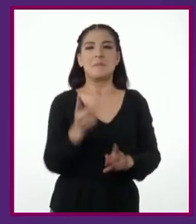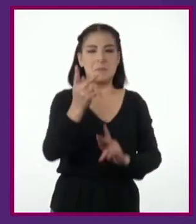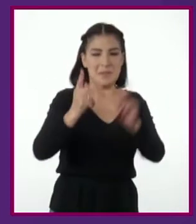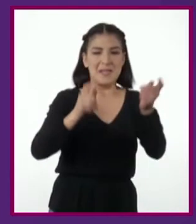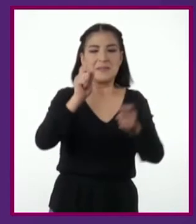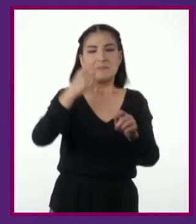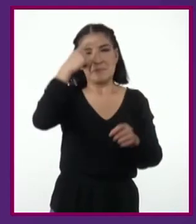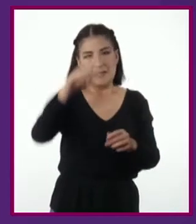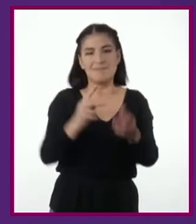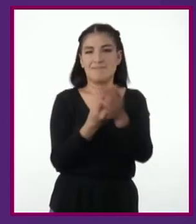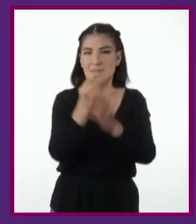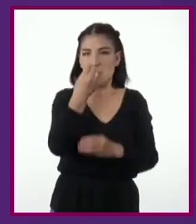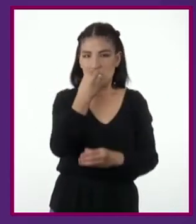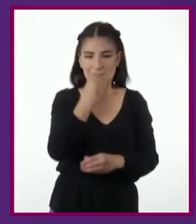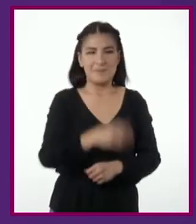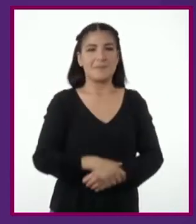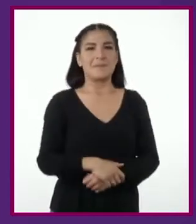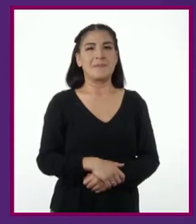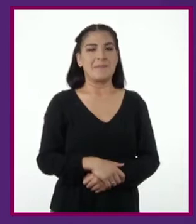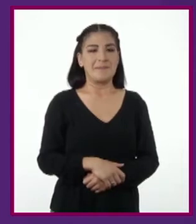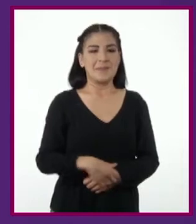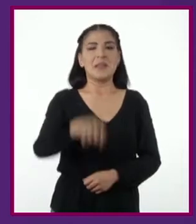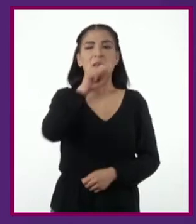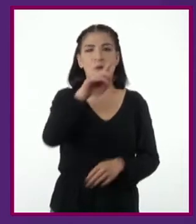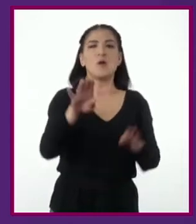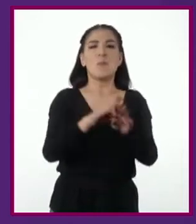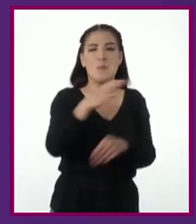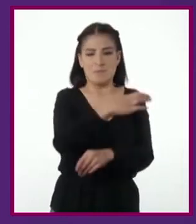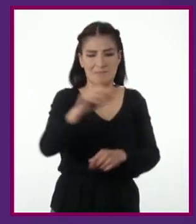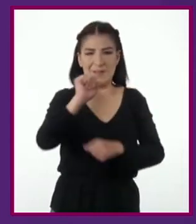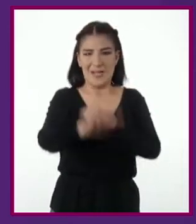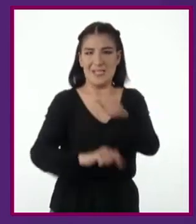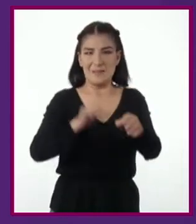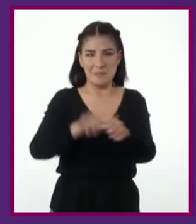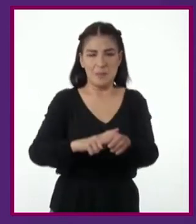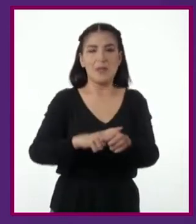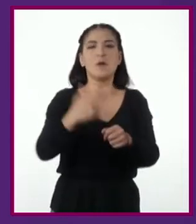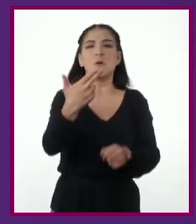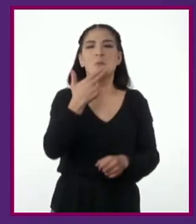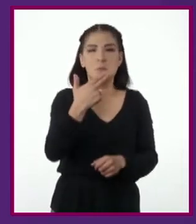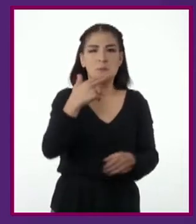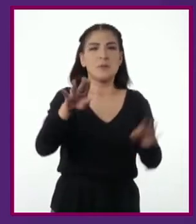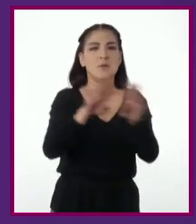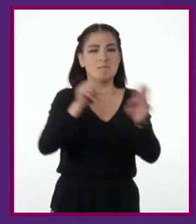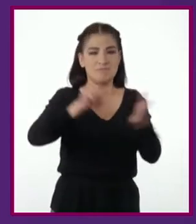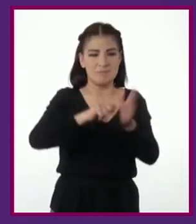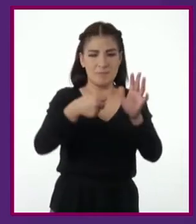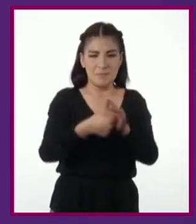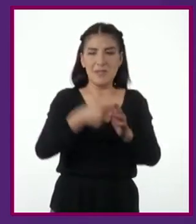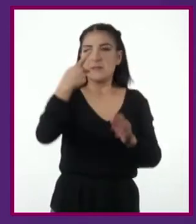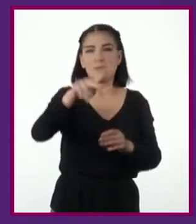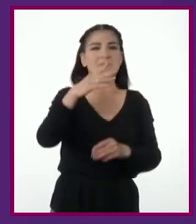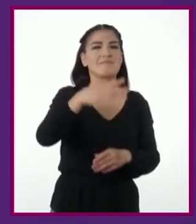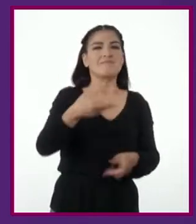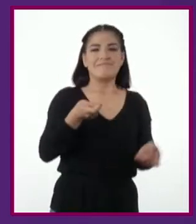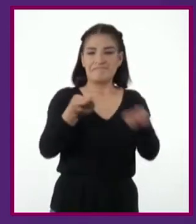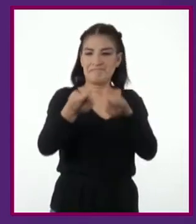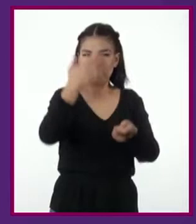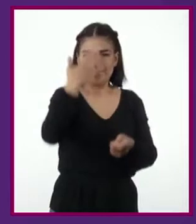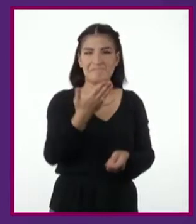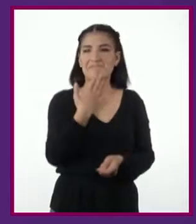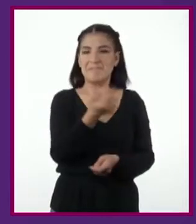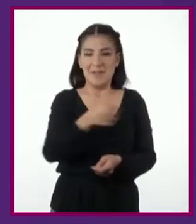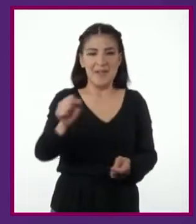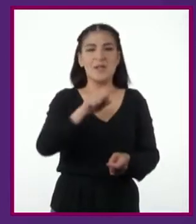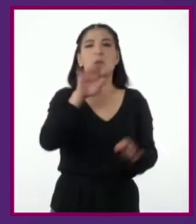ornato. Los agricultores de Mesoamérica hicieron uso de herramientas con notable destreza, bastones de